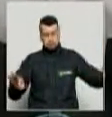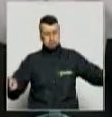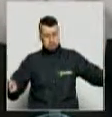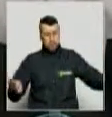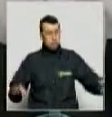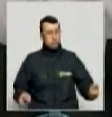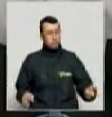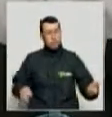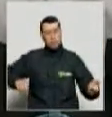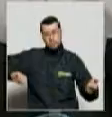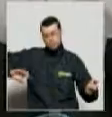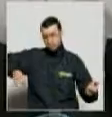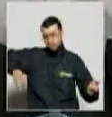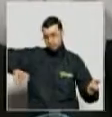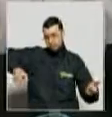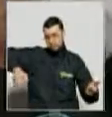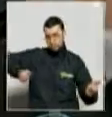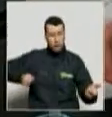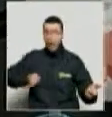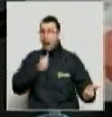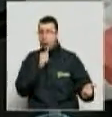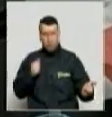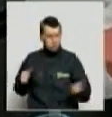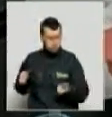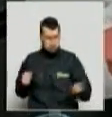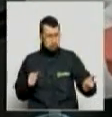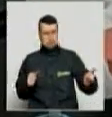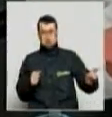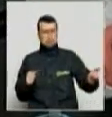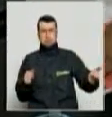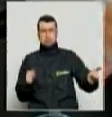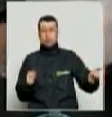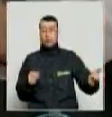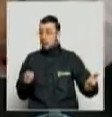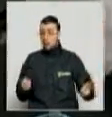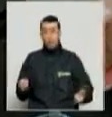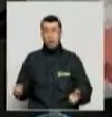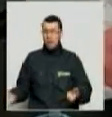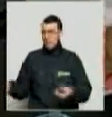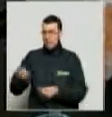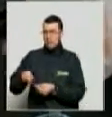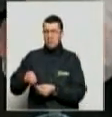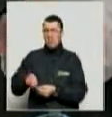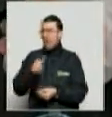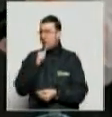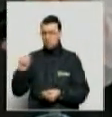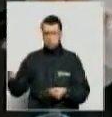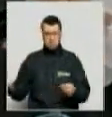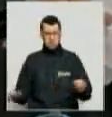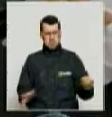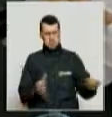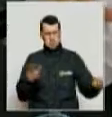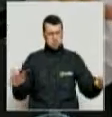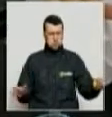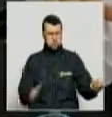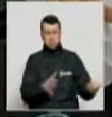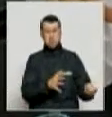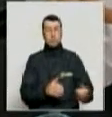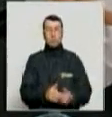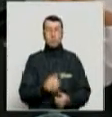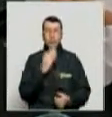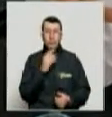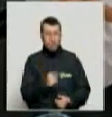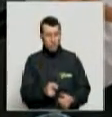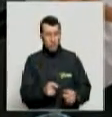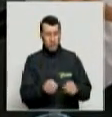de del agua, la presión está, la manguera está recibiendo mucho sol,